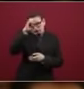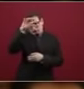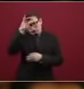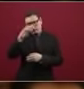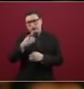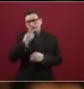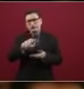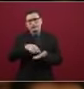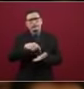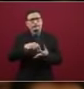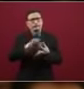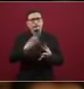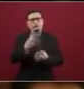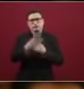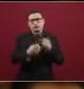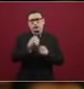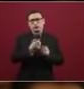4 años hubo